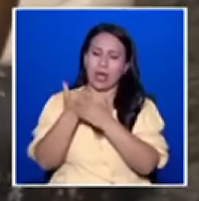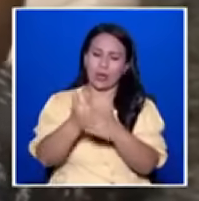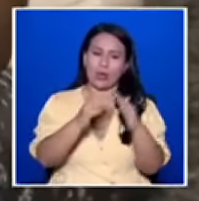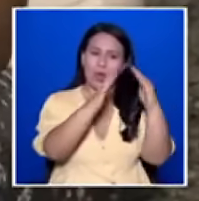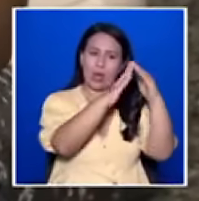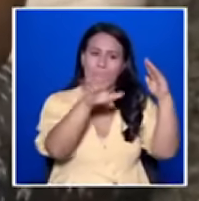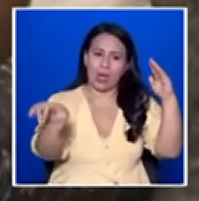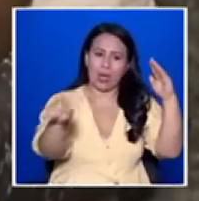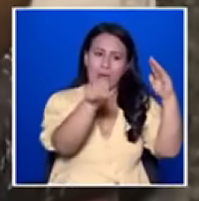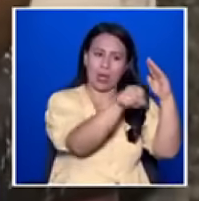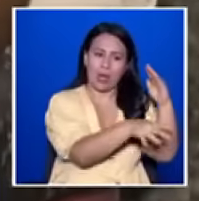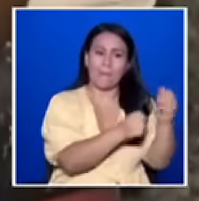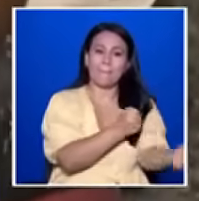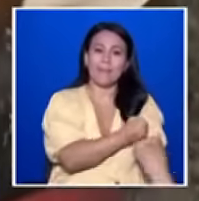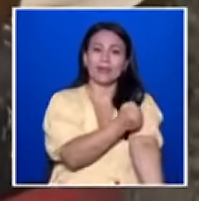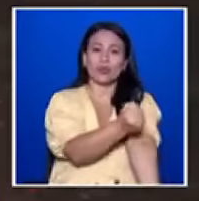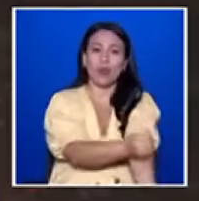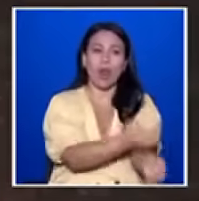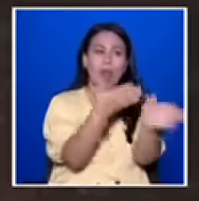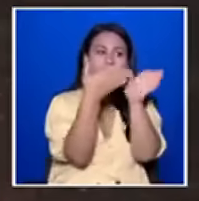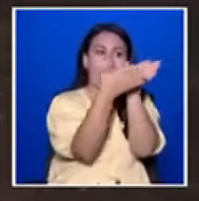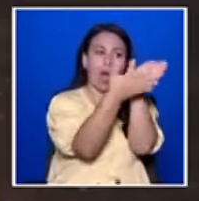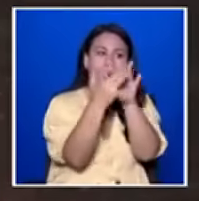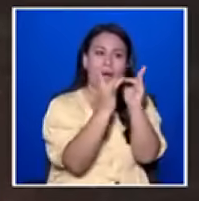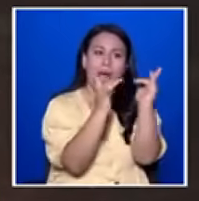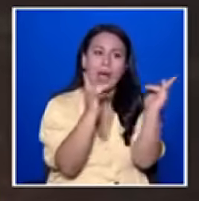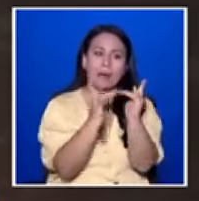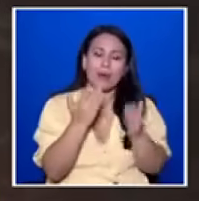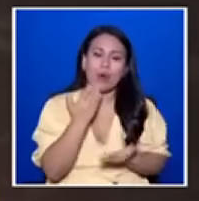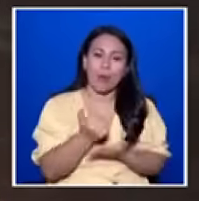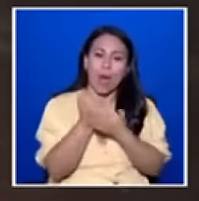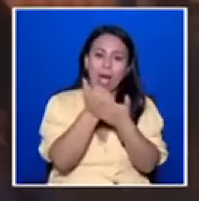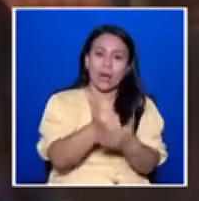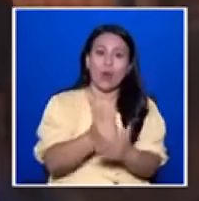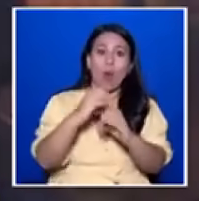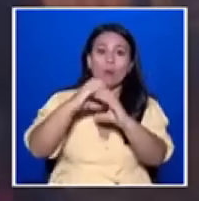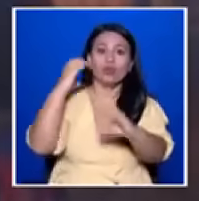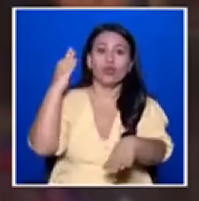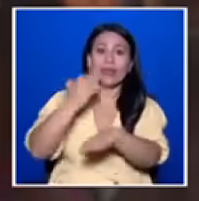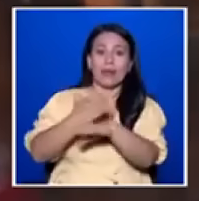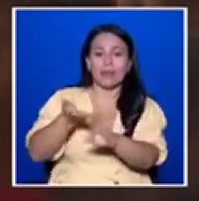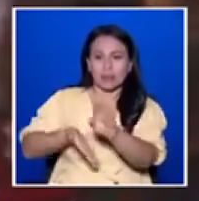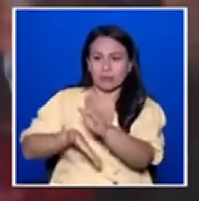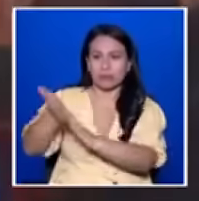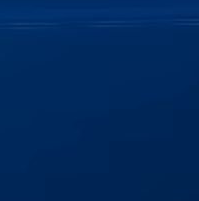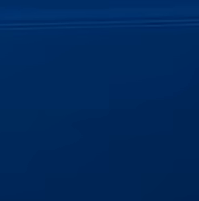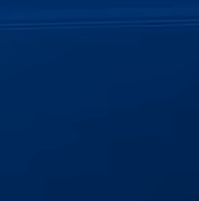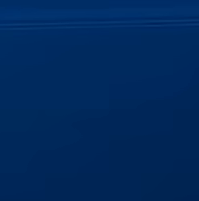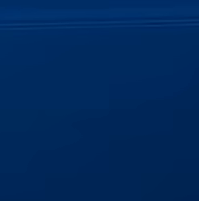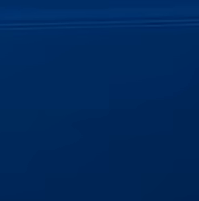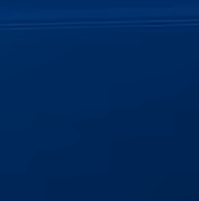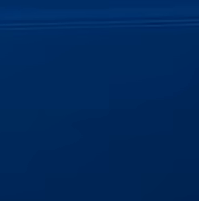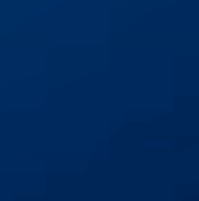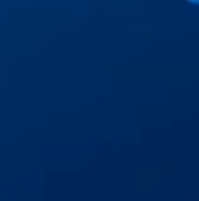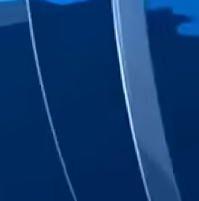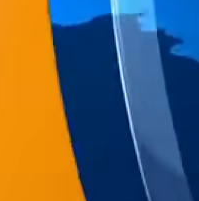de Pascuales. El Cabildo anunció que hay un plan para ayudarlos a volver a su país. Ya le contamos.